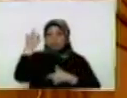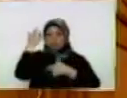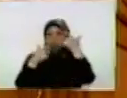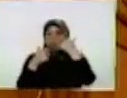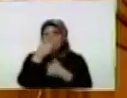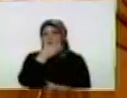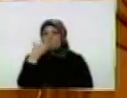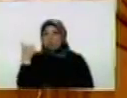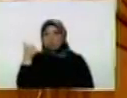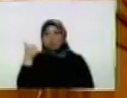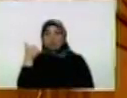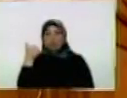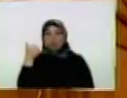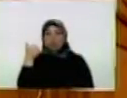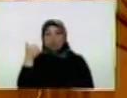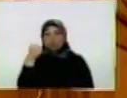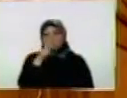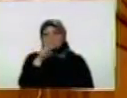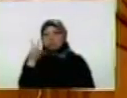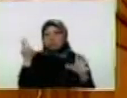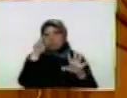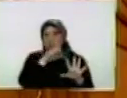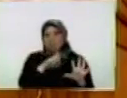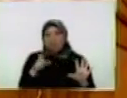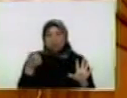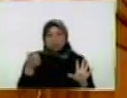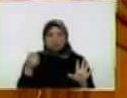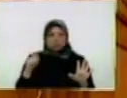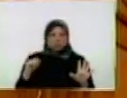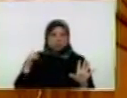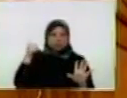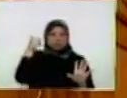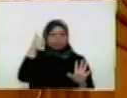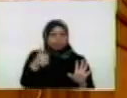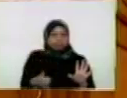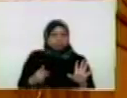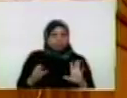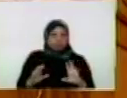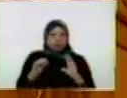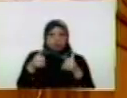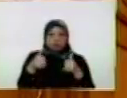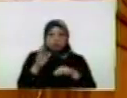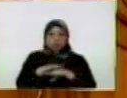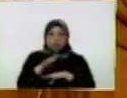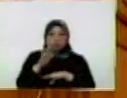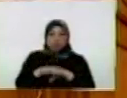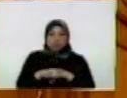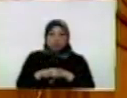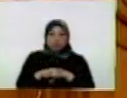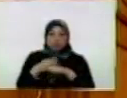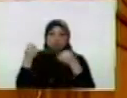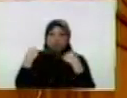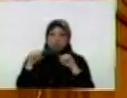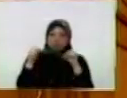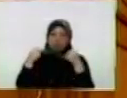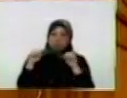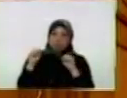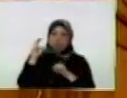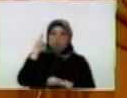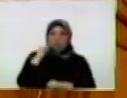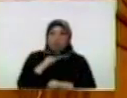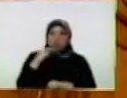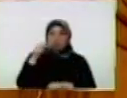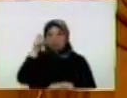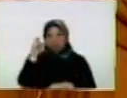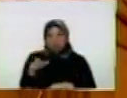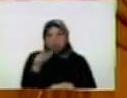olvida, son 27 años, comenzó llamándose Ejército Bolivariano